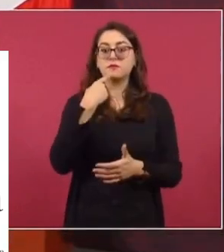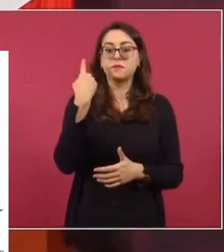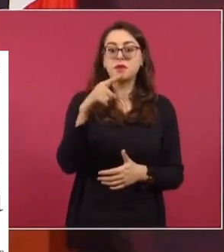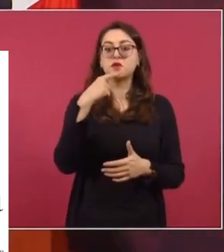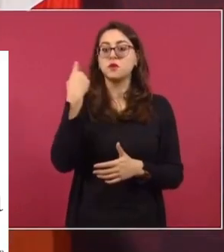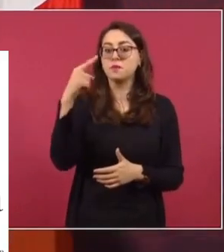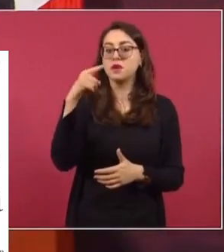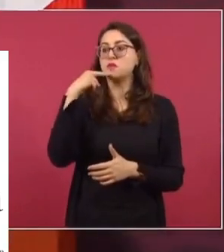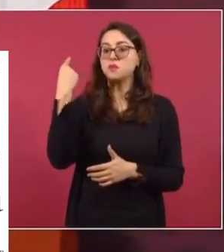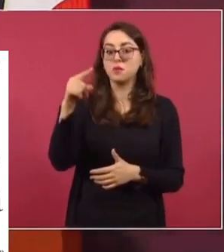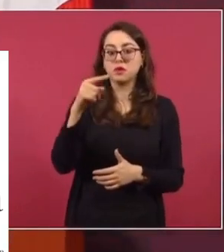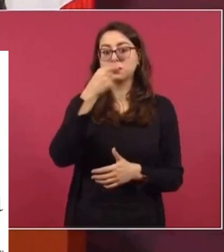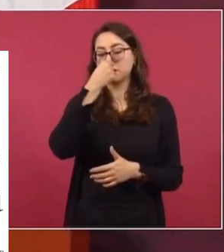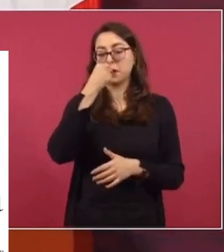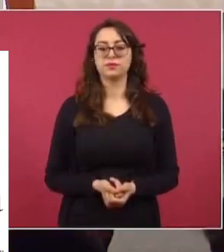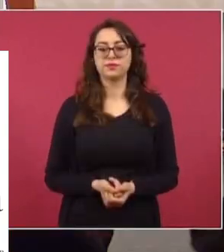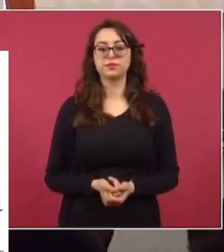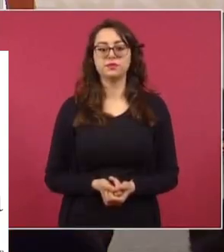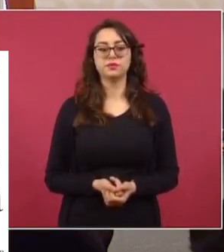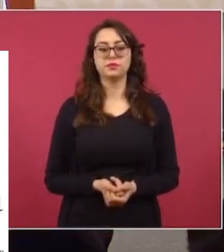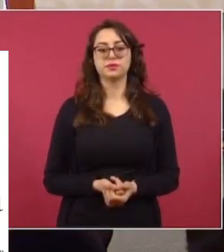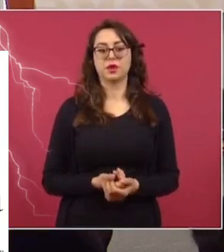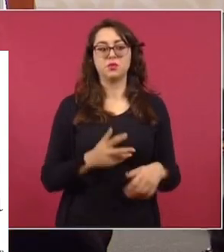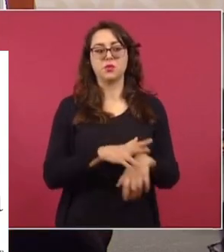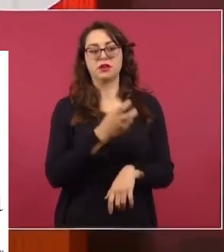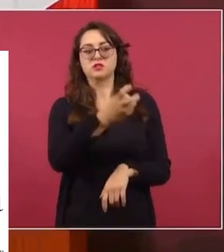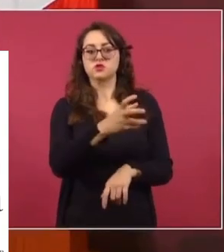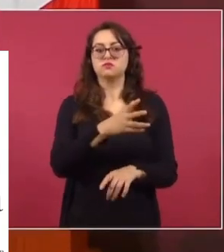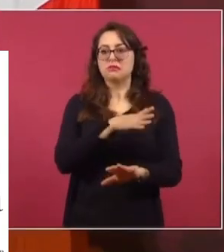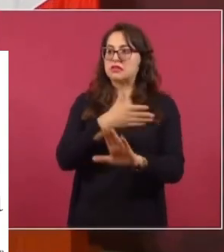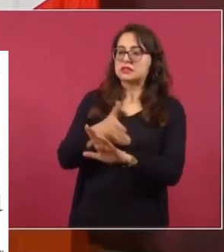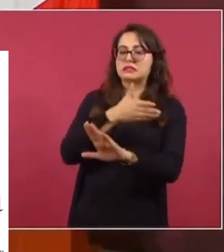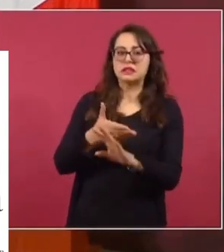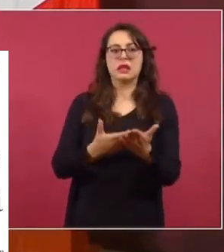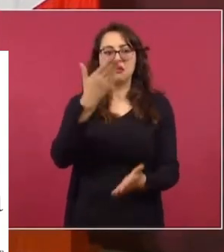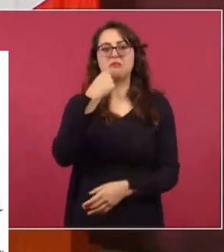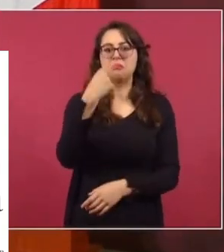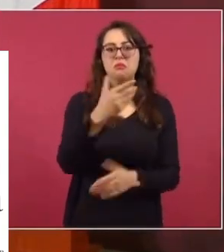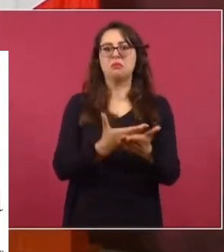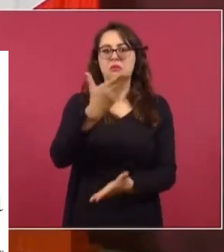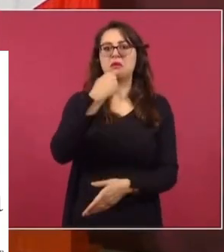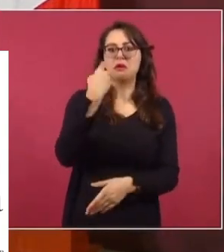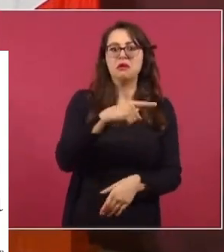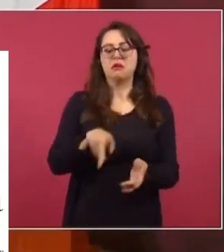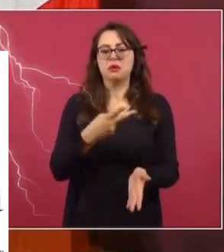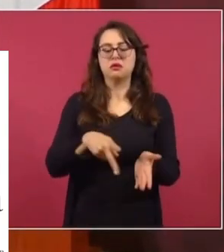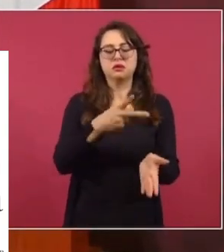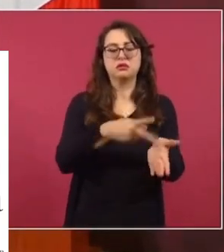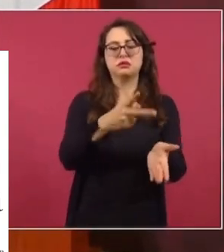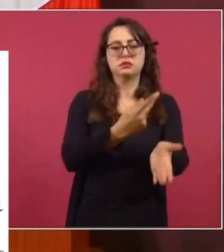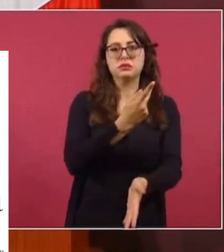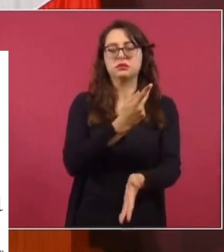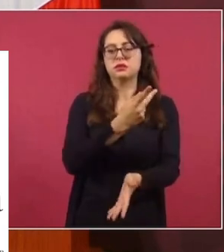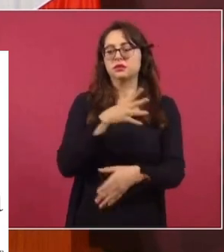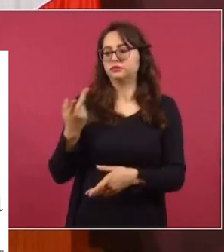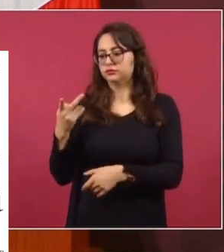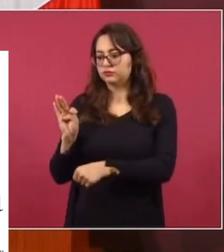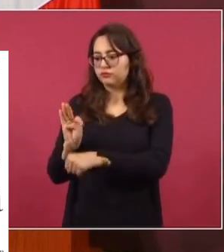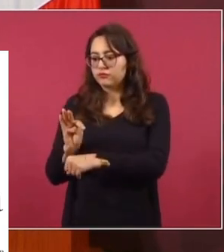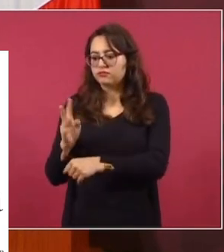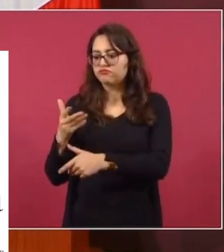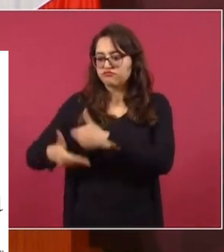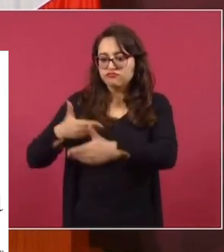incluso recibiendo financiamiento del gobierno de Estados Unidos. Pero por otro lado, imagínense el Poder Judicial y en particular la Suprema